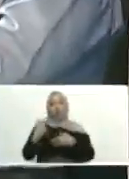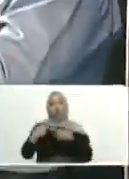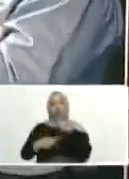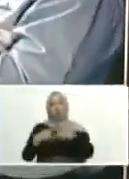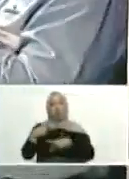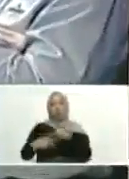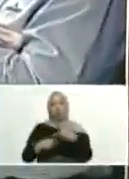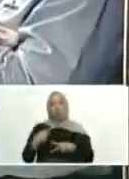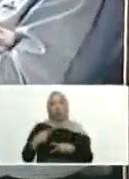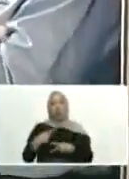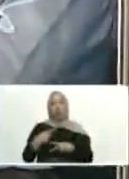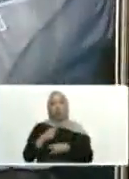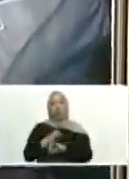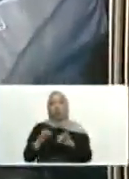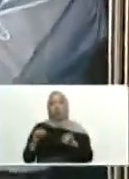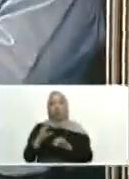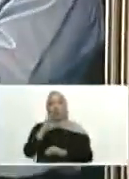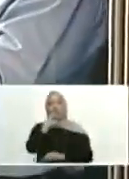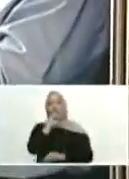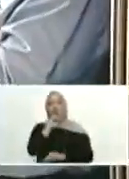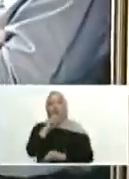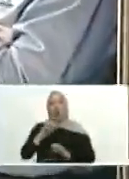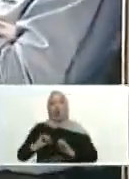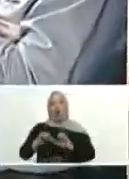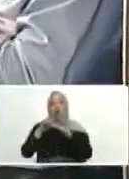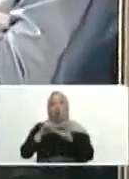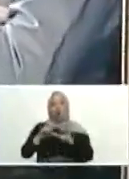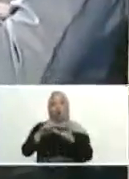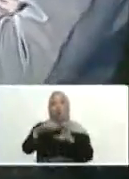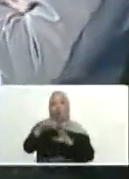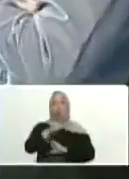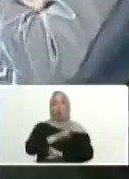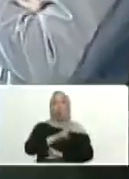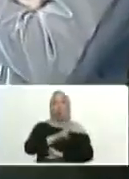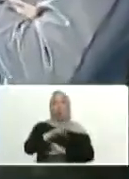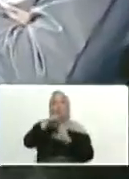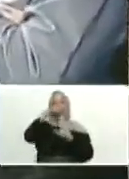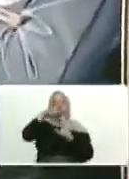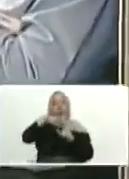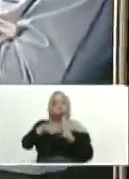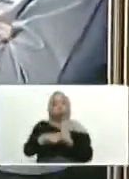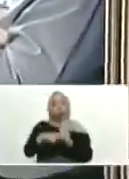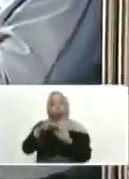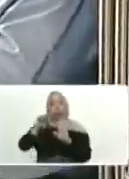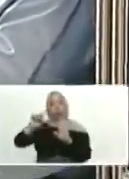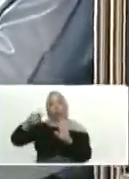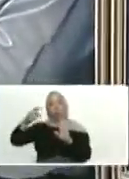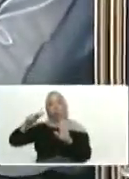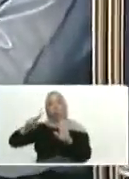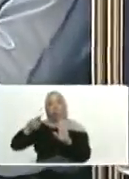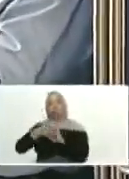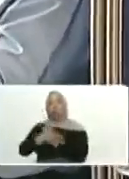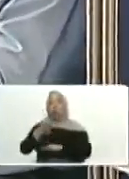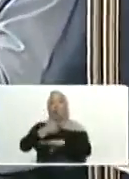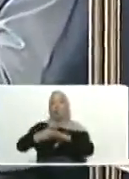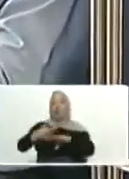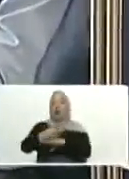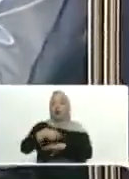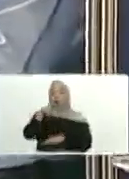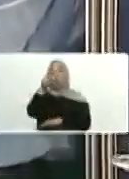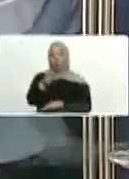producción en cero siguiendo sus instrucciones y bajo la permanente supervisión de nuestro gobernador Ángel marcano